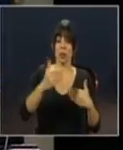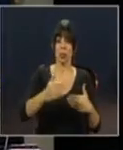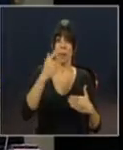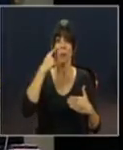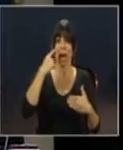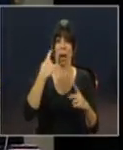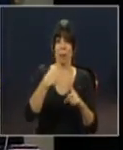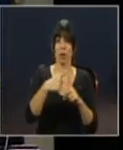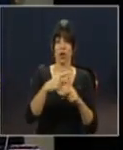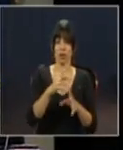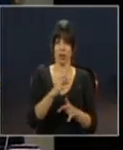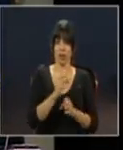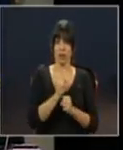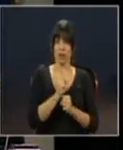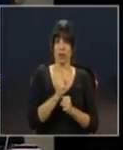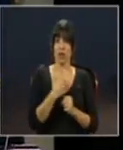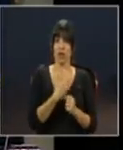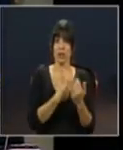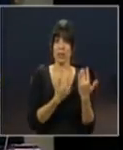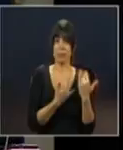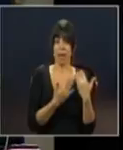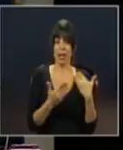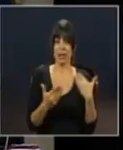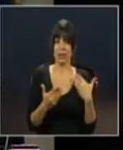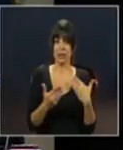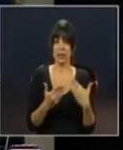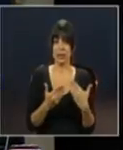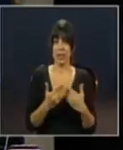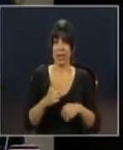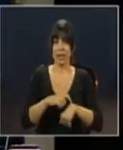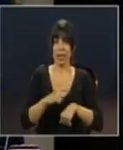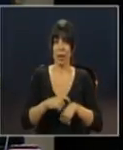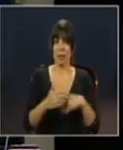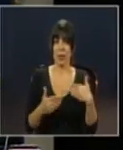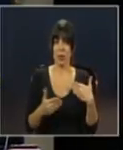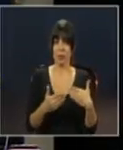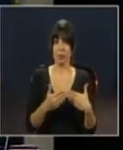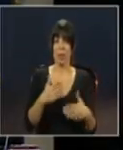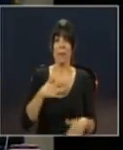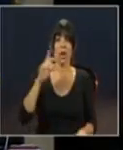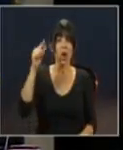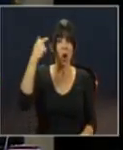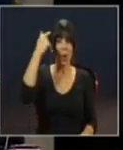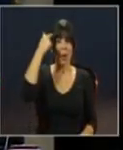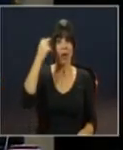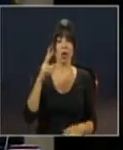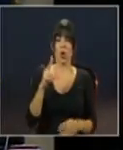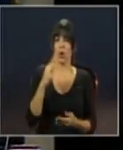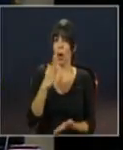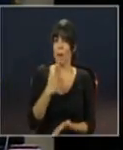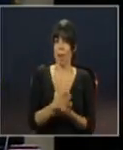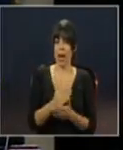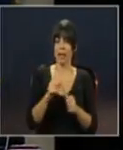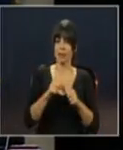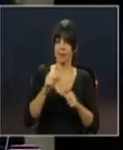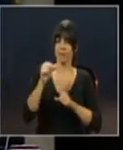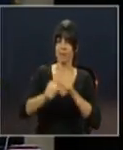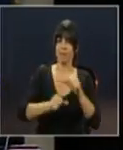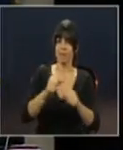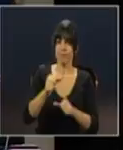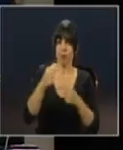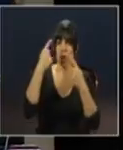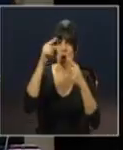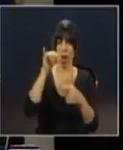efecto positivo que esperamos se están estrechando. Mi gobierno no cejará en el esfuerzo por lograrlo y